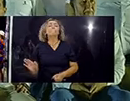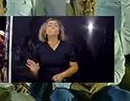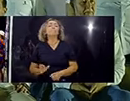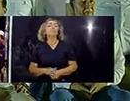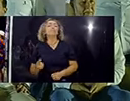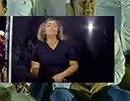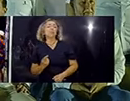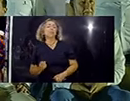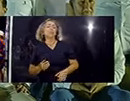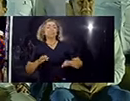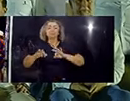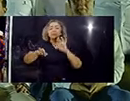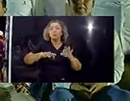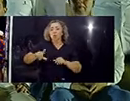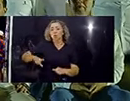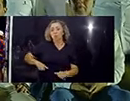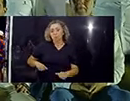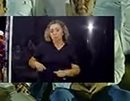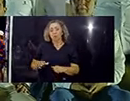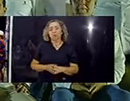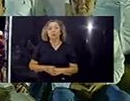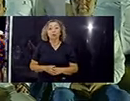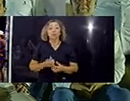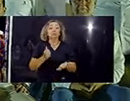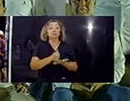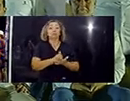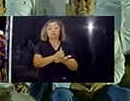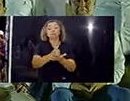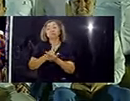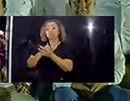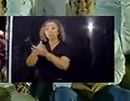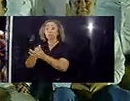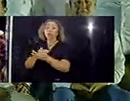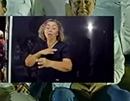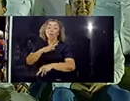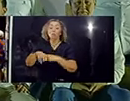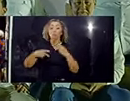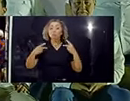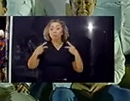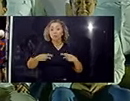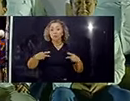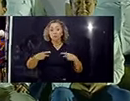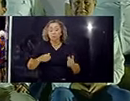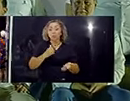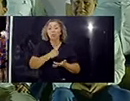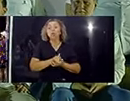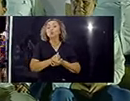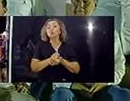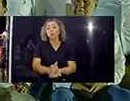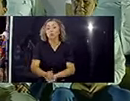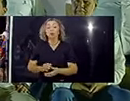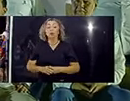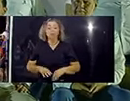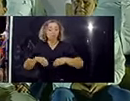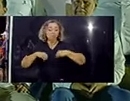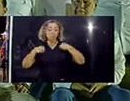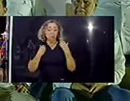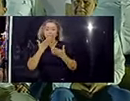gobierno para dar todo lo necesario para una vida justa para una vida digna para las